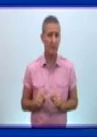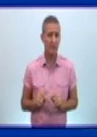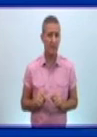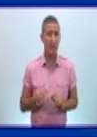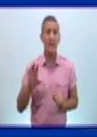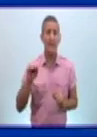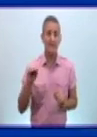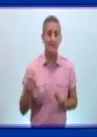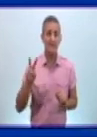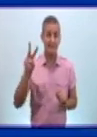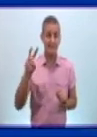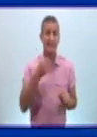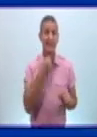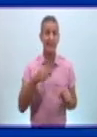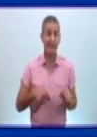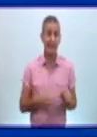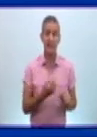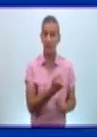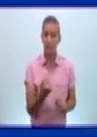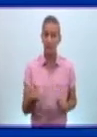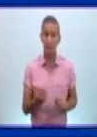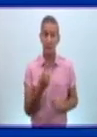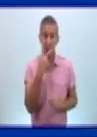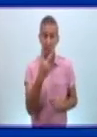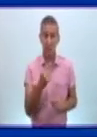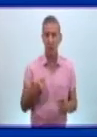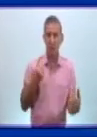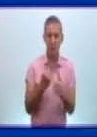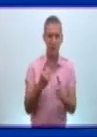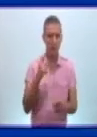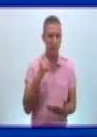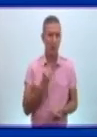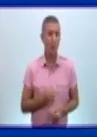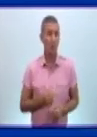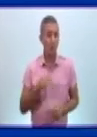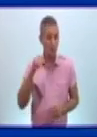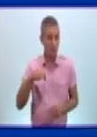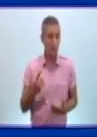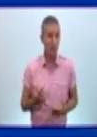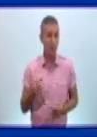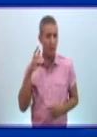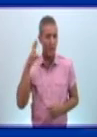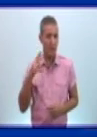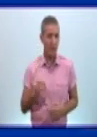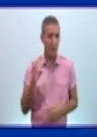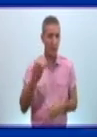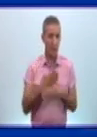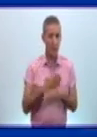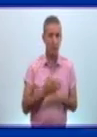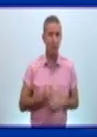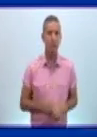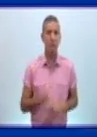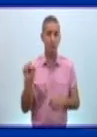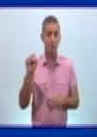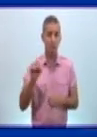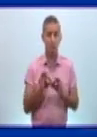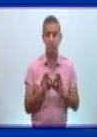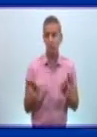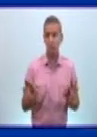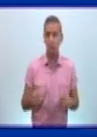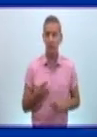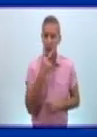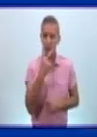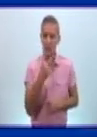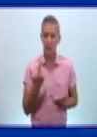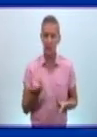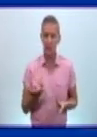cada una. Con lo que hemos visto en el encuentro de hoy, fíjense que recordamos el concepto de sustancia pura al inicio y vimos que